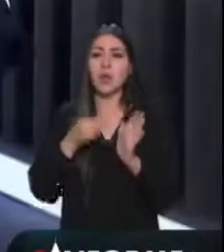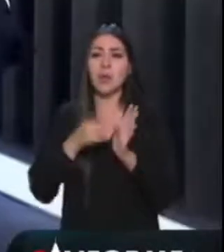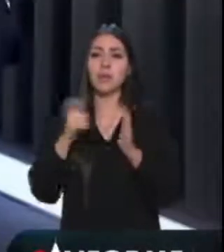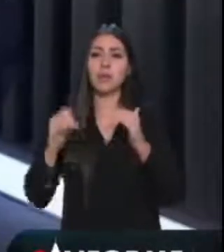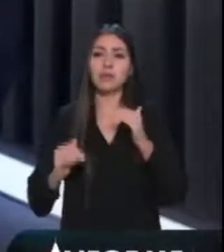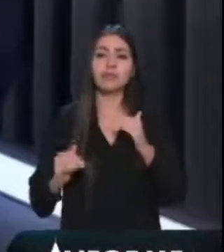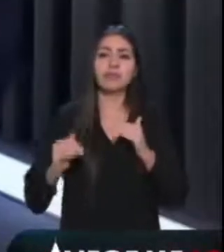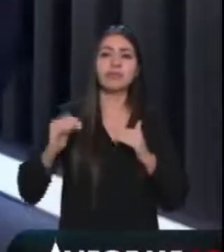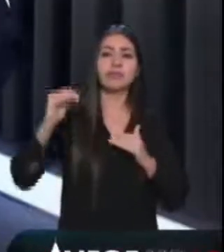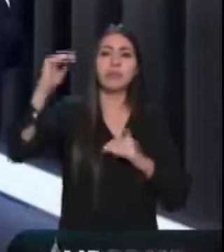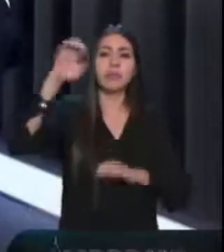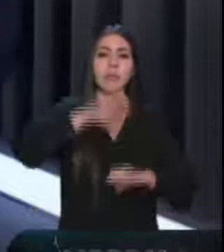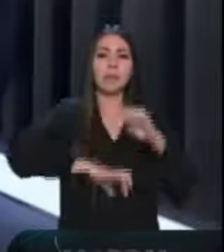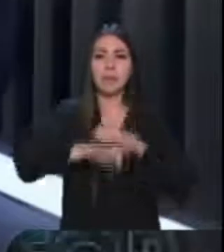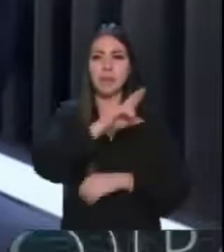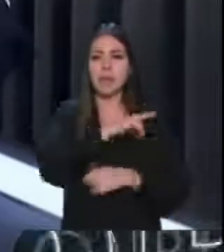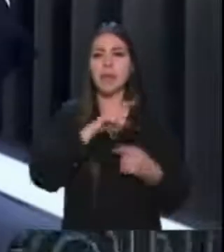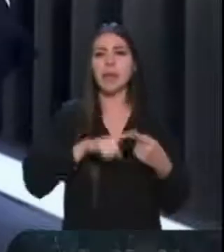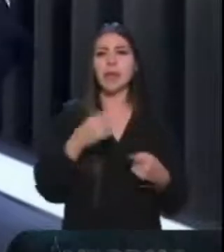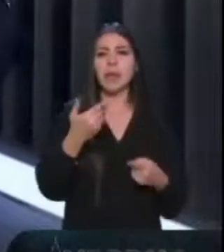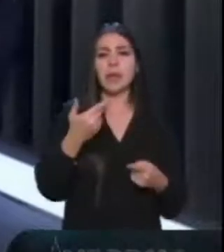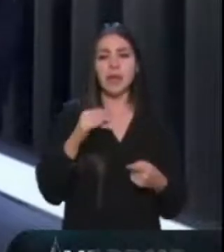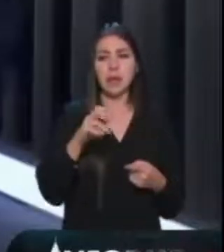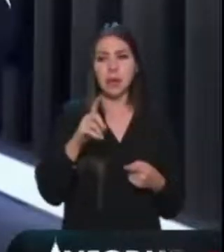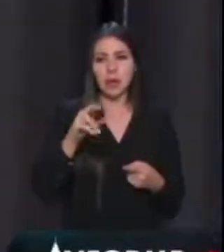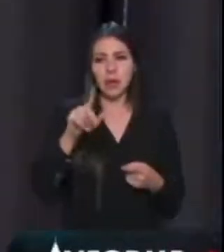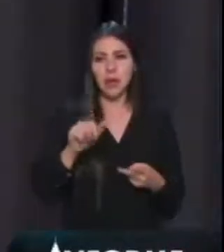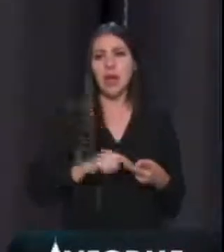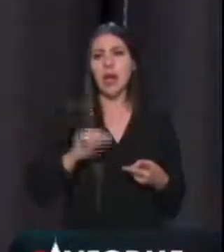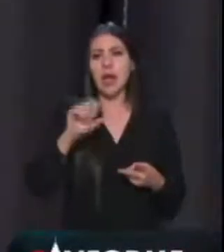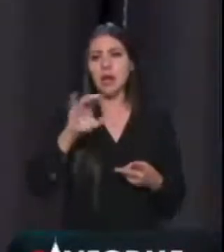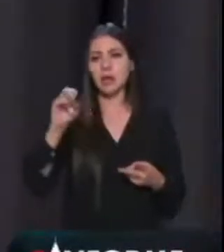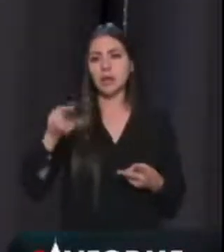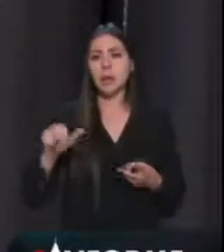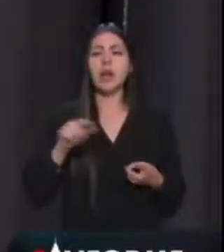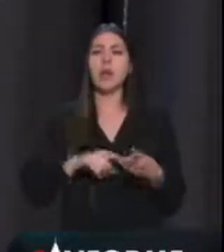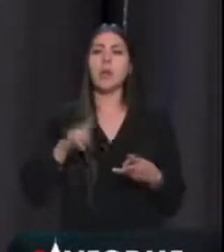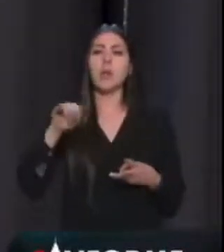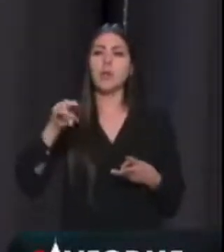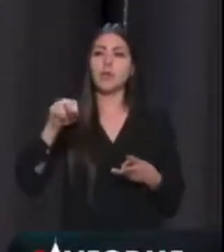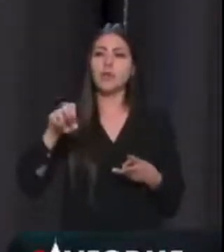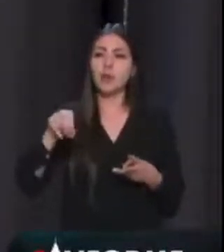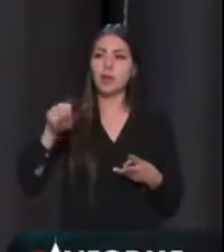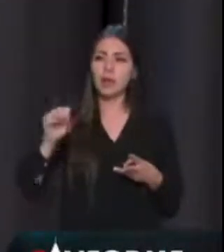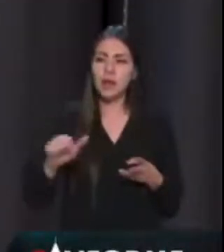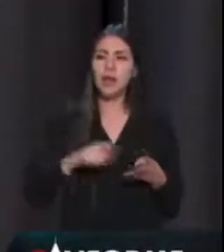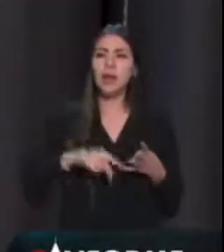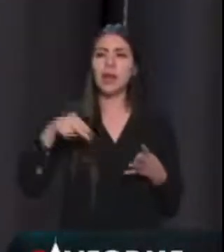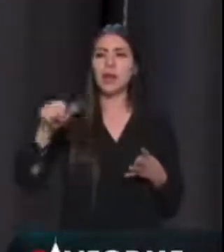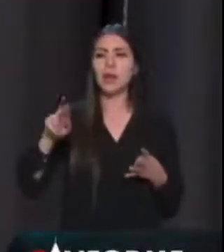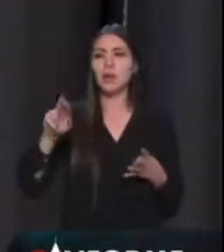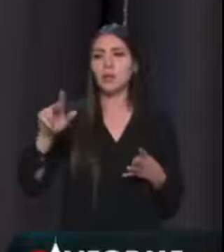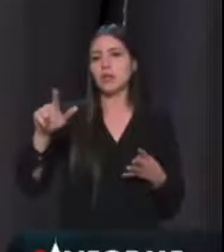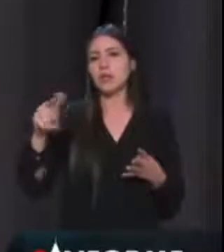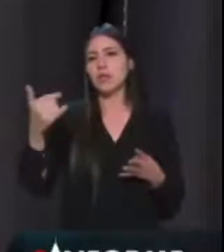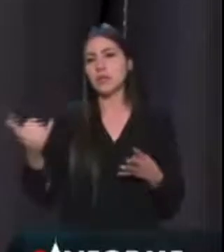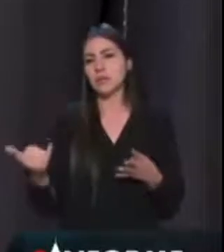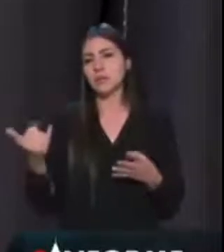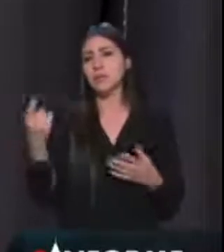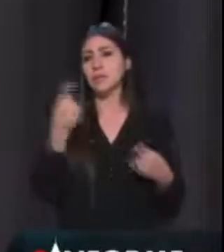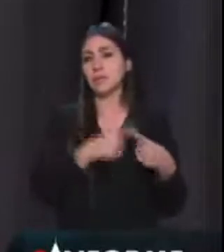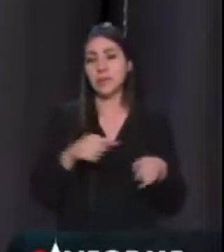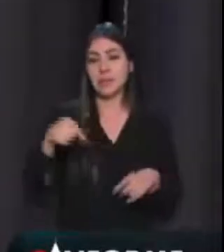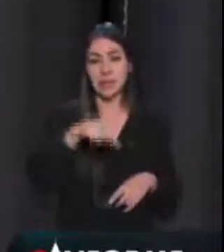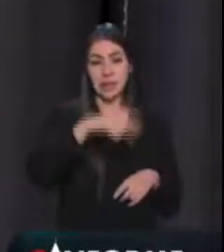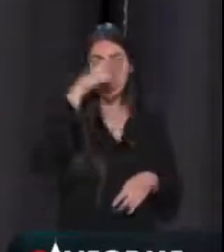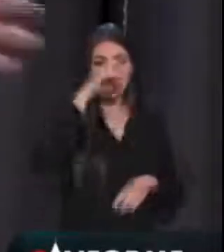ahí está Iberdrola, y está Acciona, y está Unión Fenosa, y está Naturgy. Es decir, las mismas empresas que están en México y